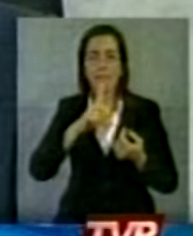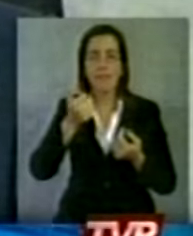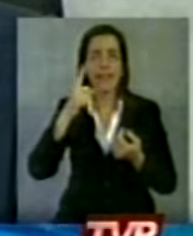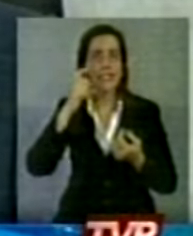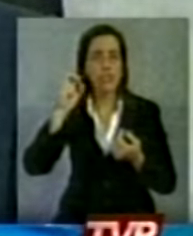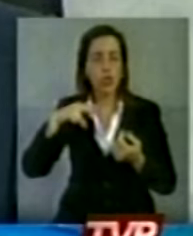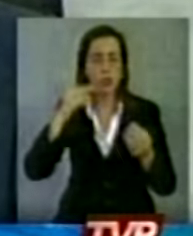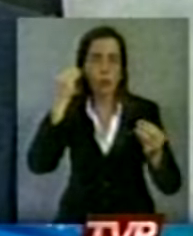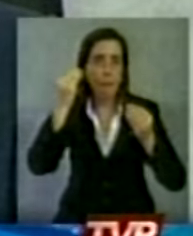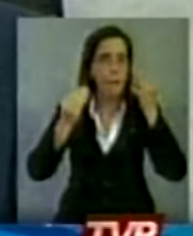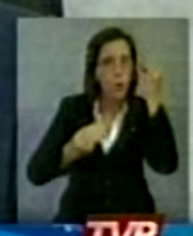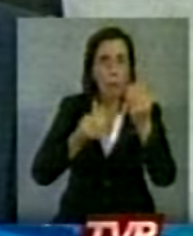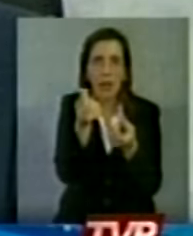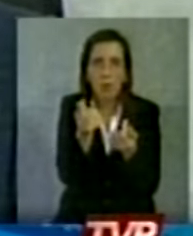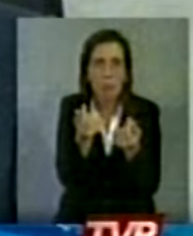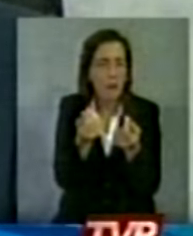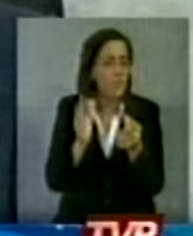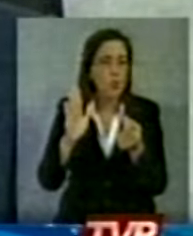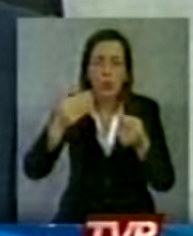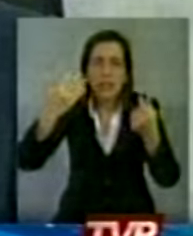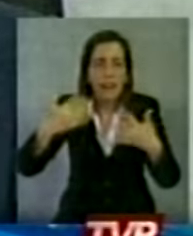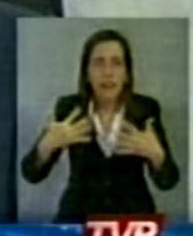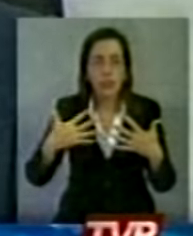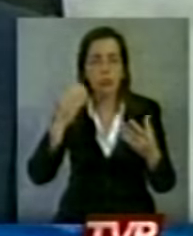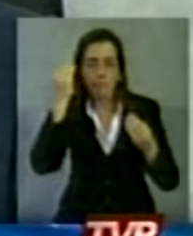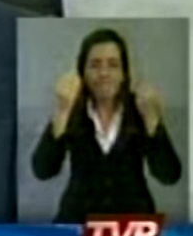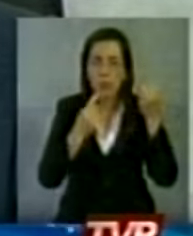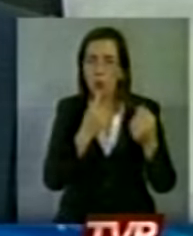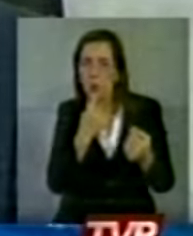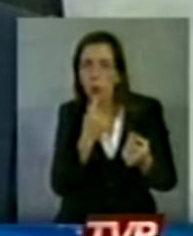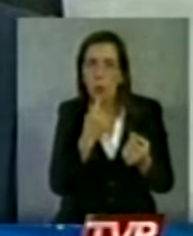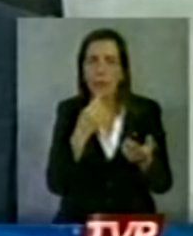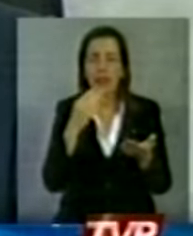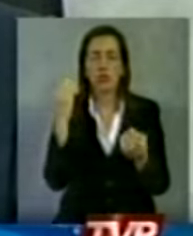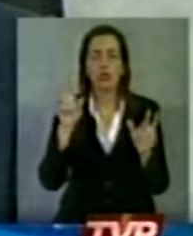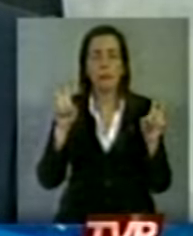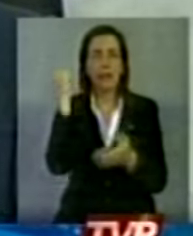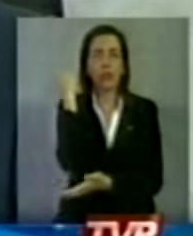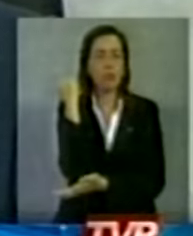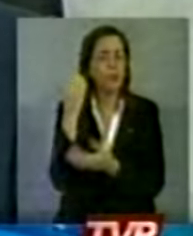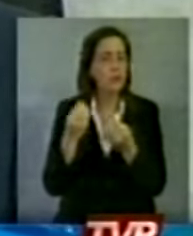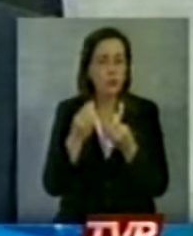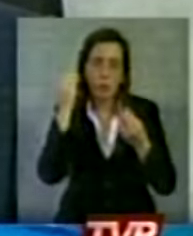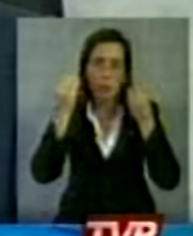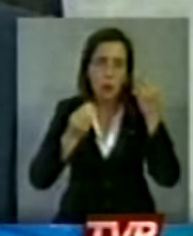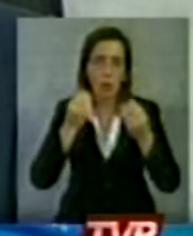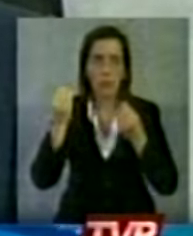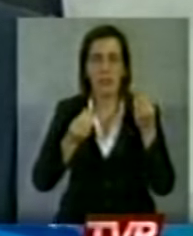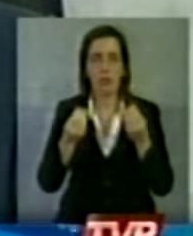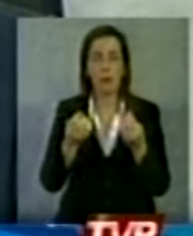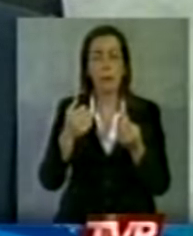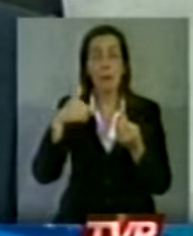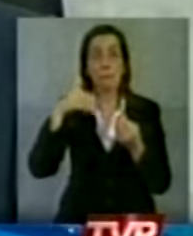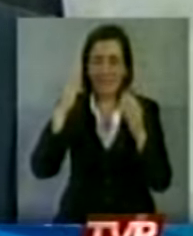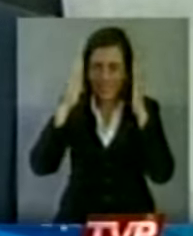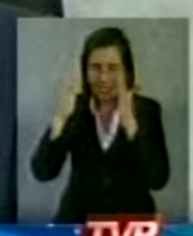Ello genera una situación cierta de incertidumbre económica en el mercado, pero afecta además de